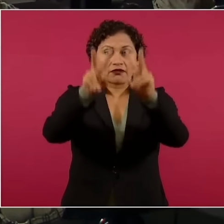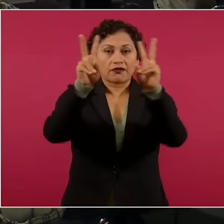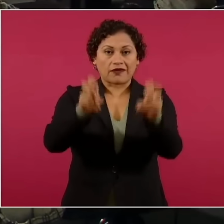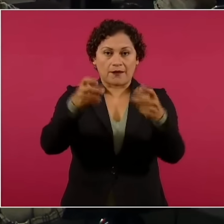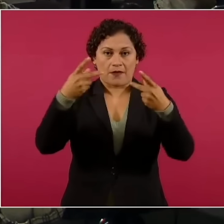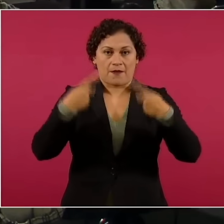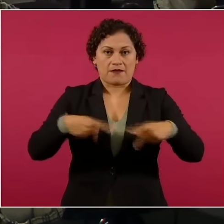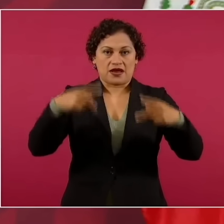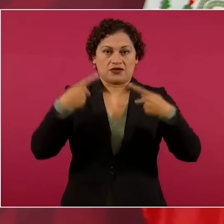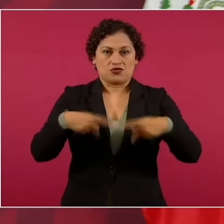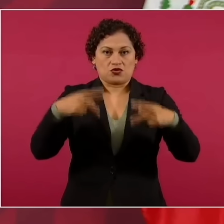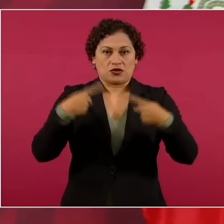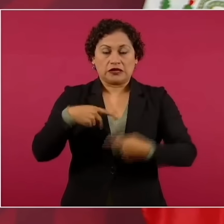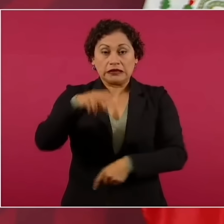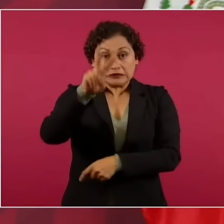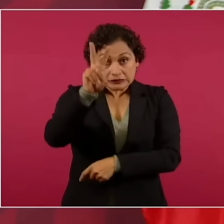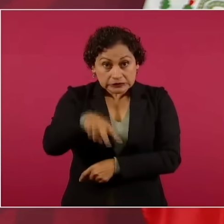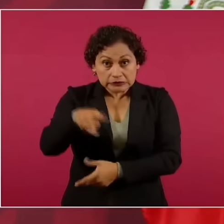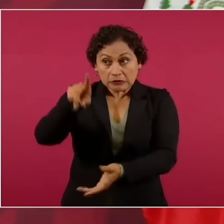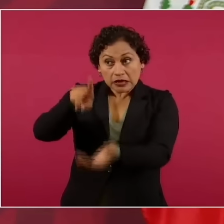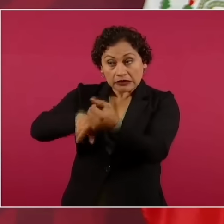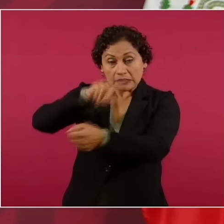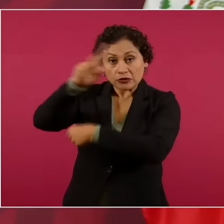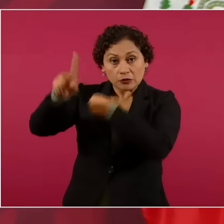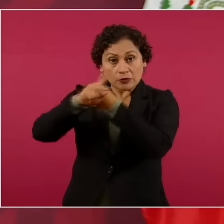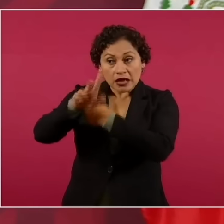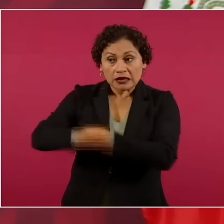los grandes y graves problemas